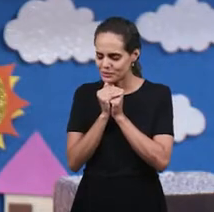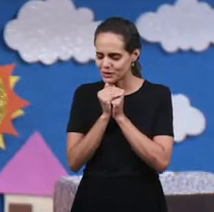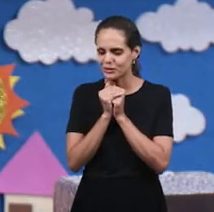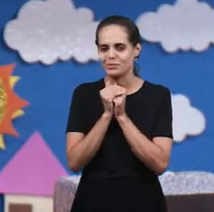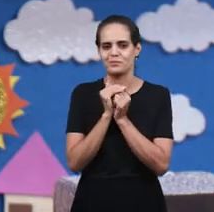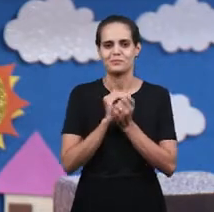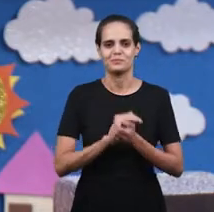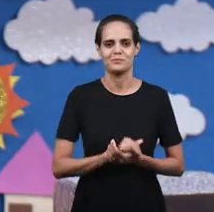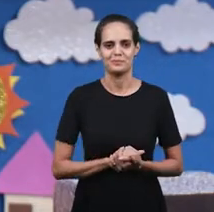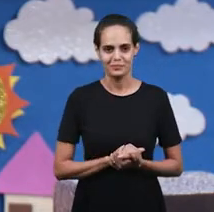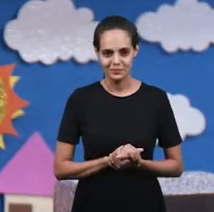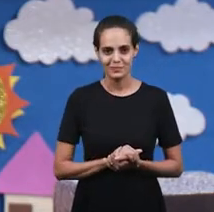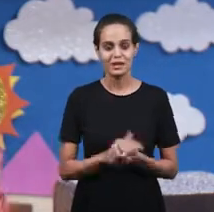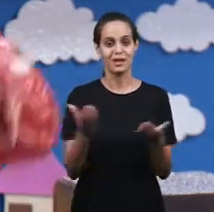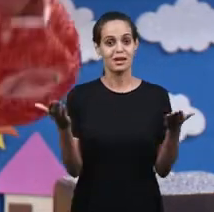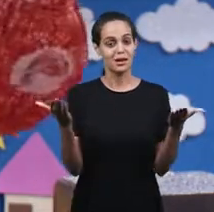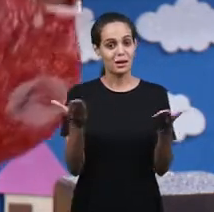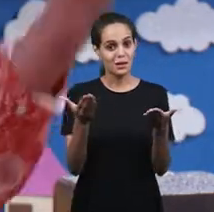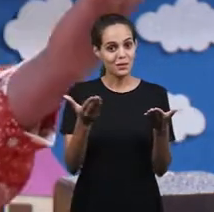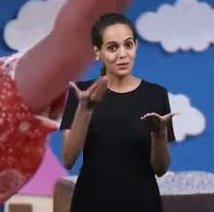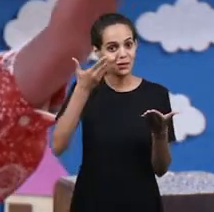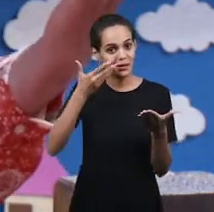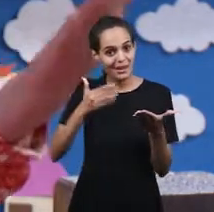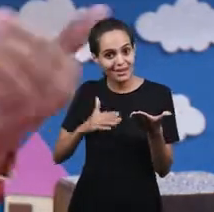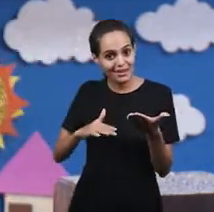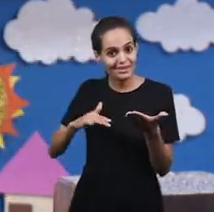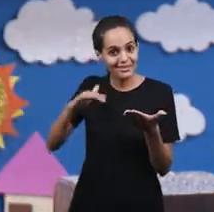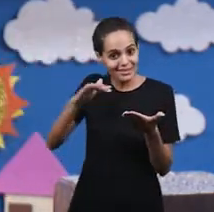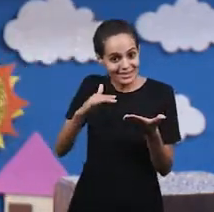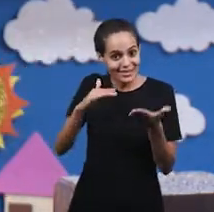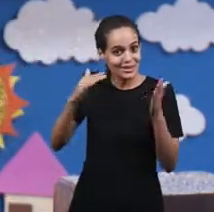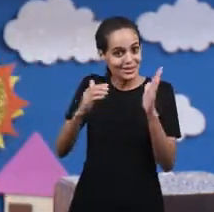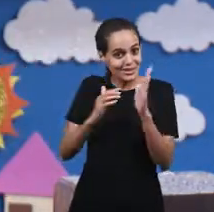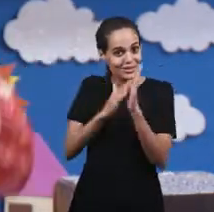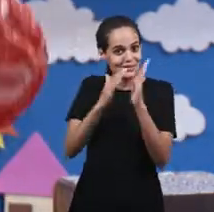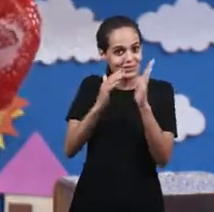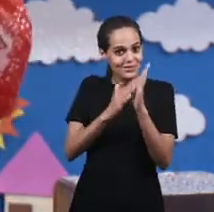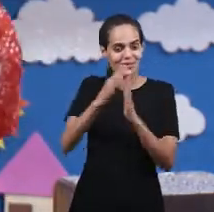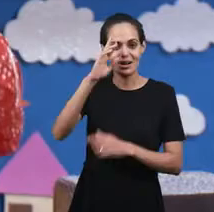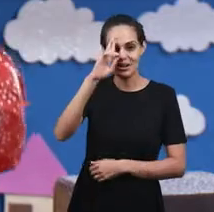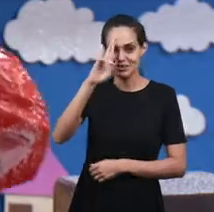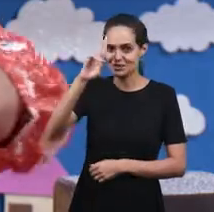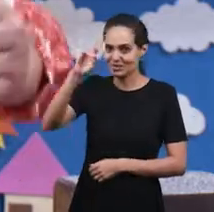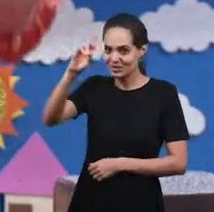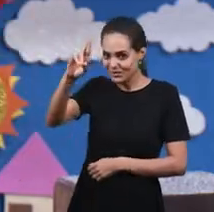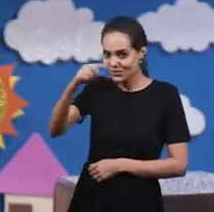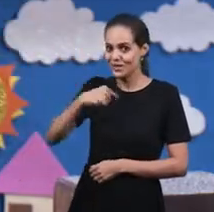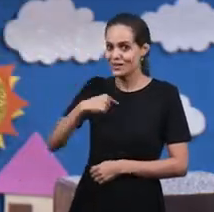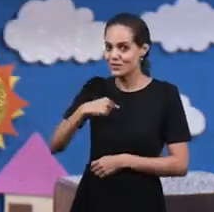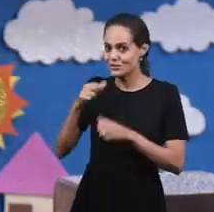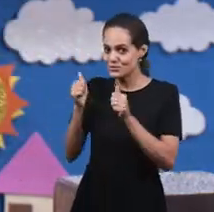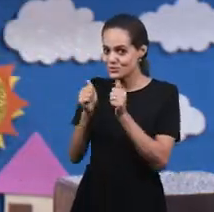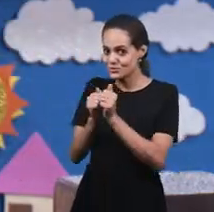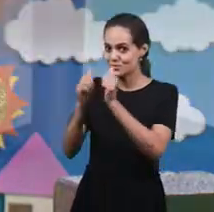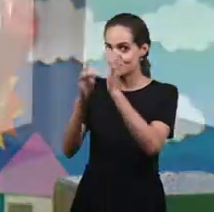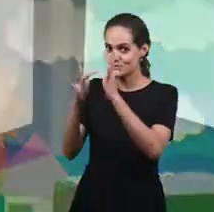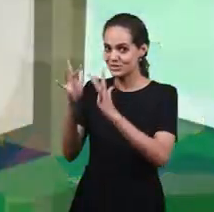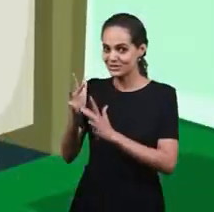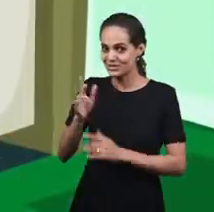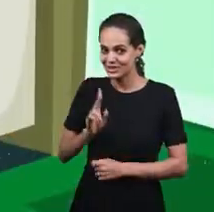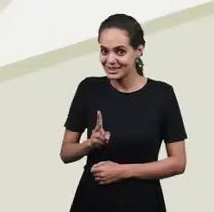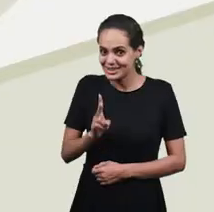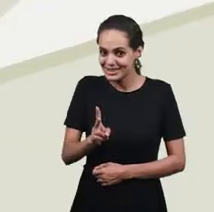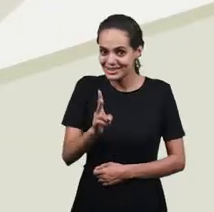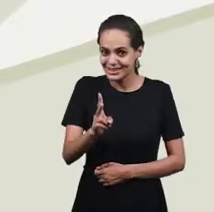Jesús, amén. Ahora, niños, vamos a cantar un loor. Yo quiero andar siempre con Jesús.